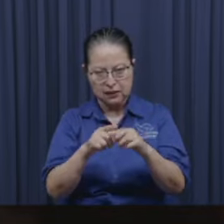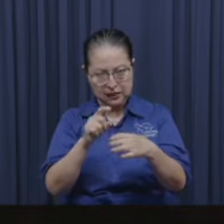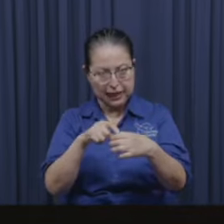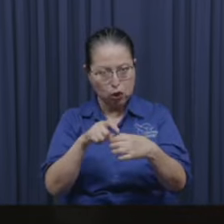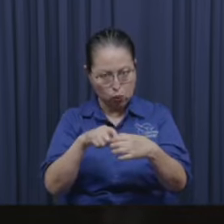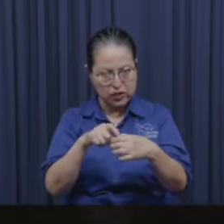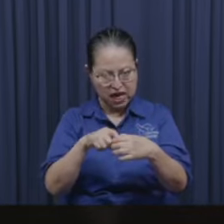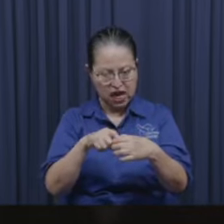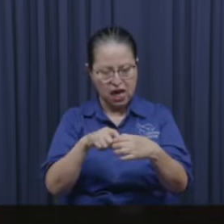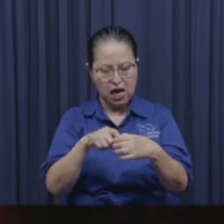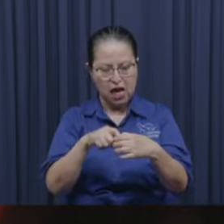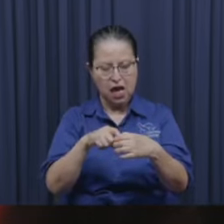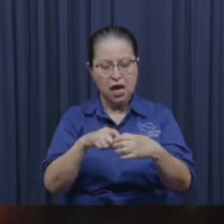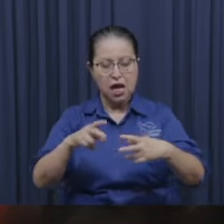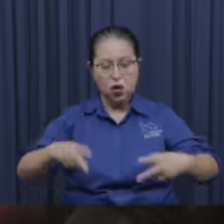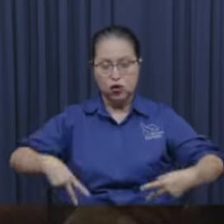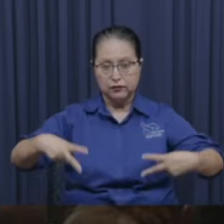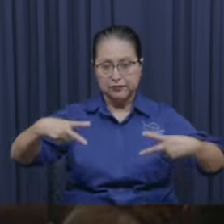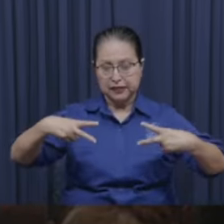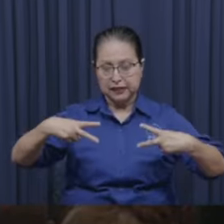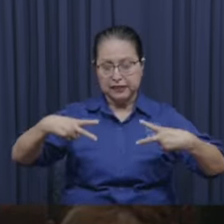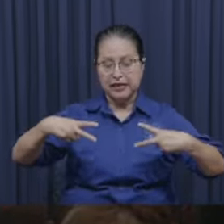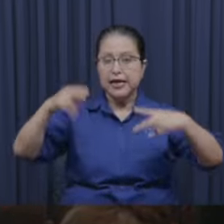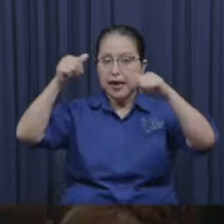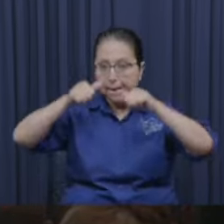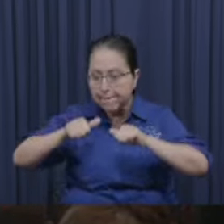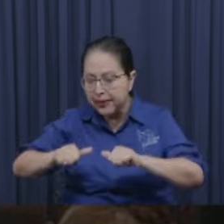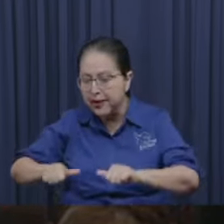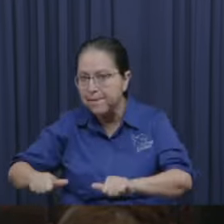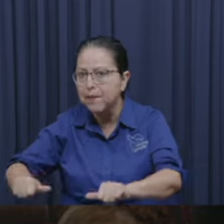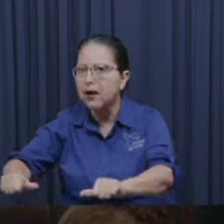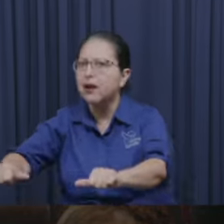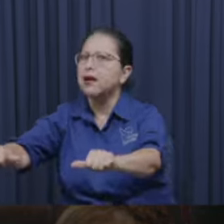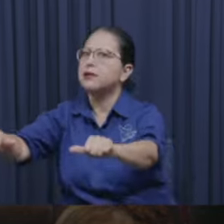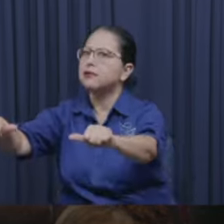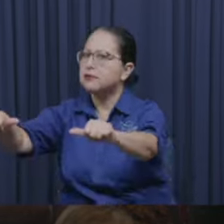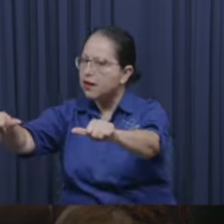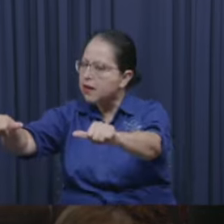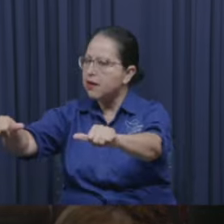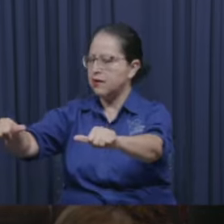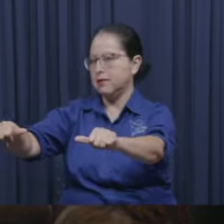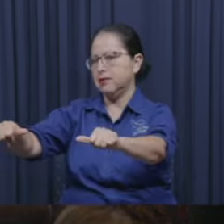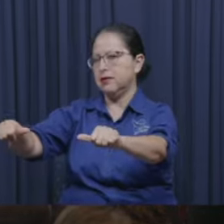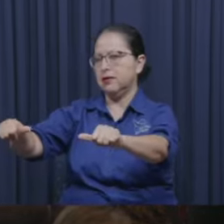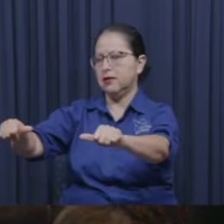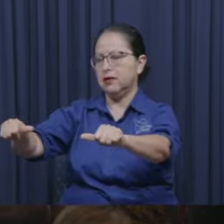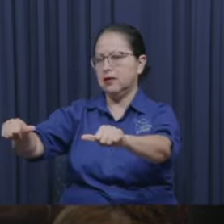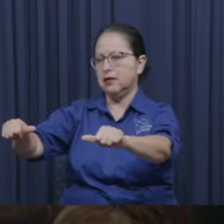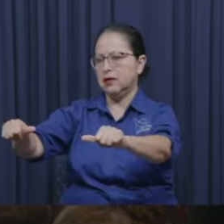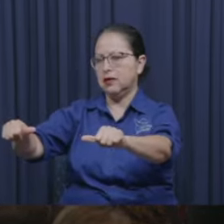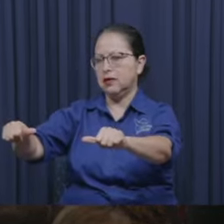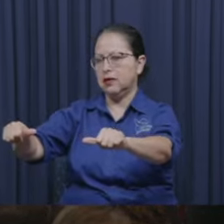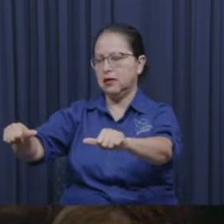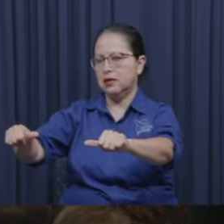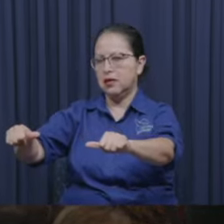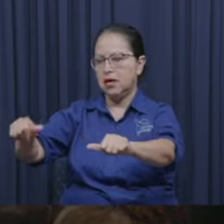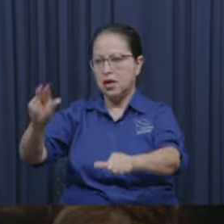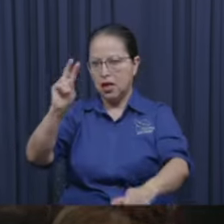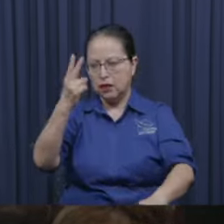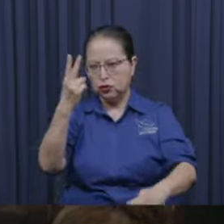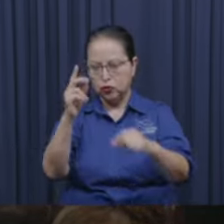ahí los vivientes que permanezcamos entonces me llama mucho la atención estas dos palabritas como lo he